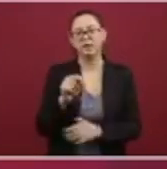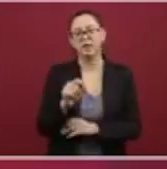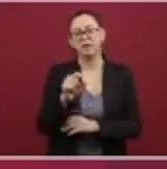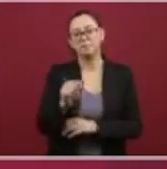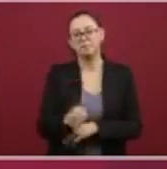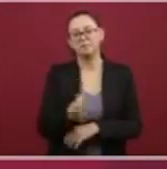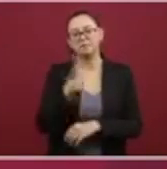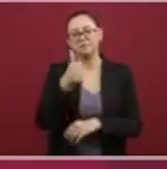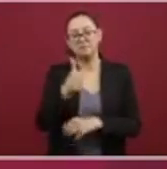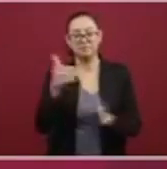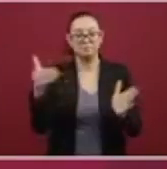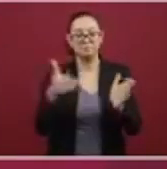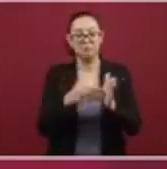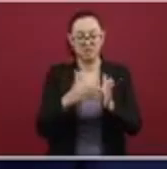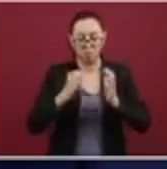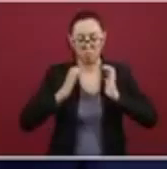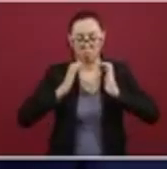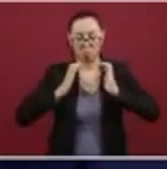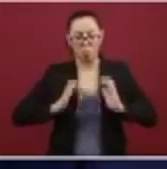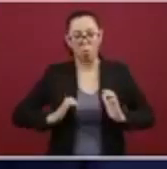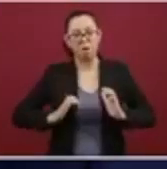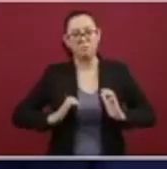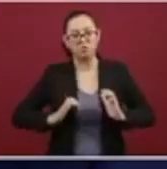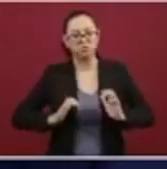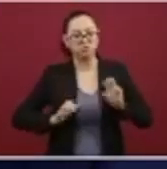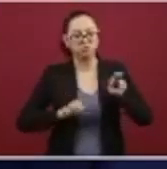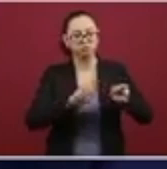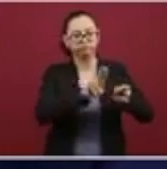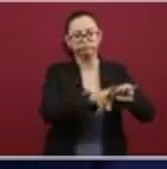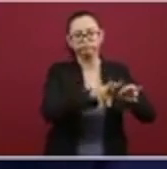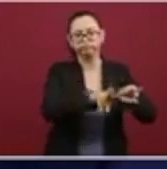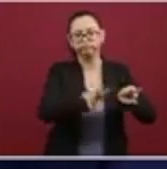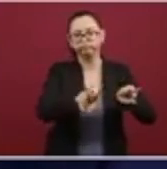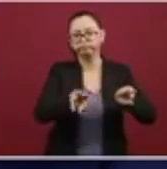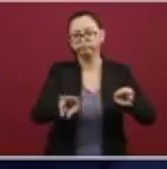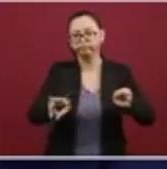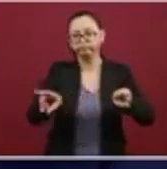26,000 cuerpos sin identificar.